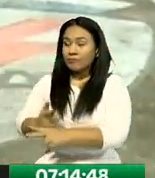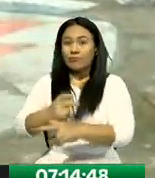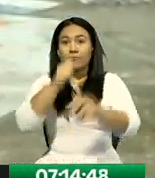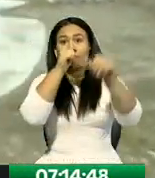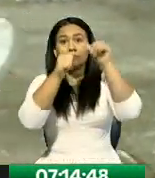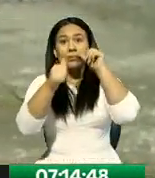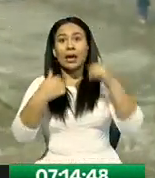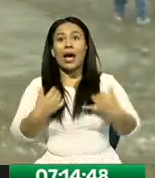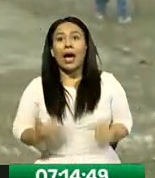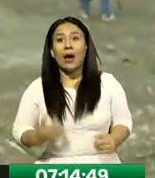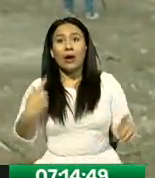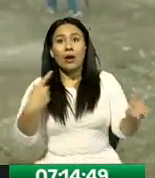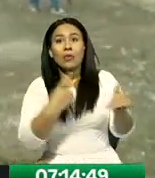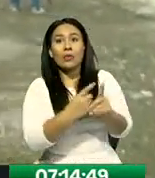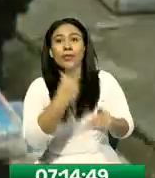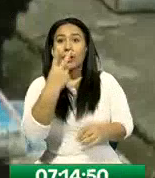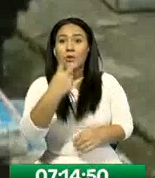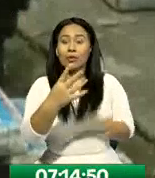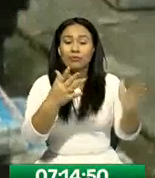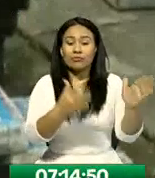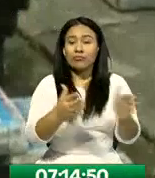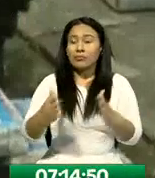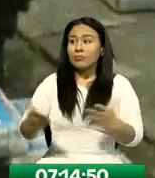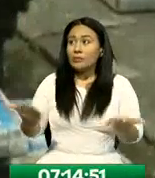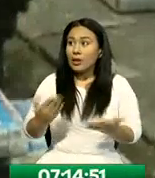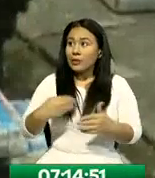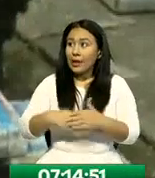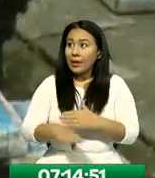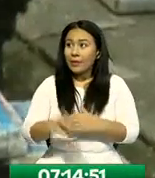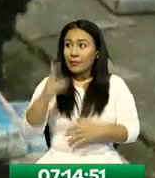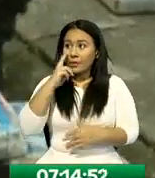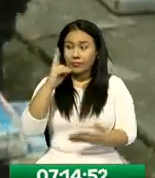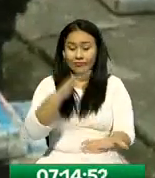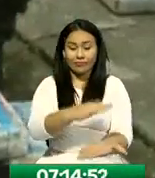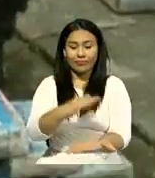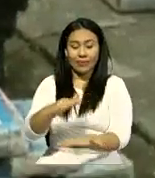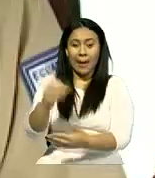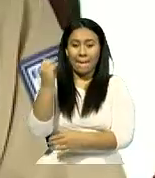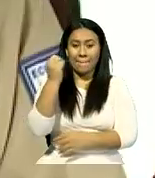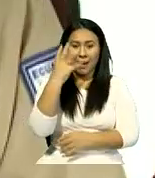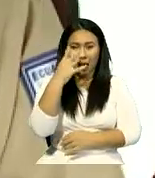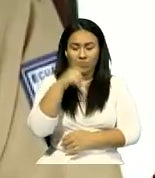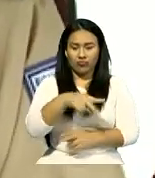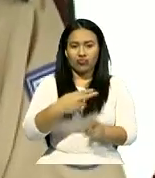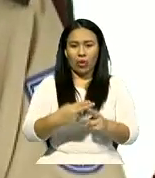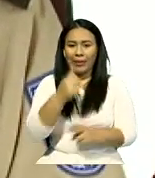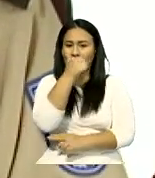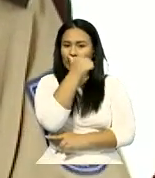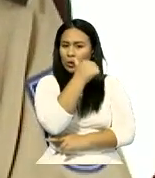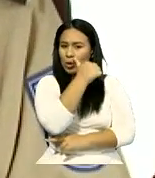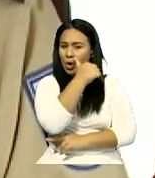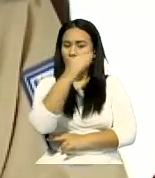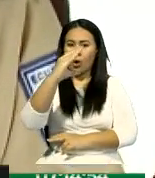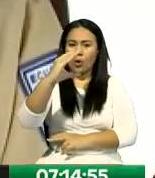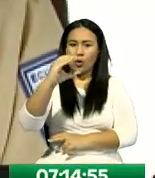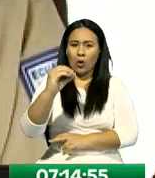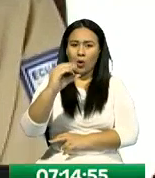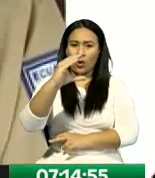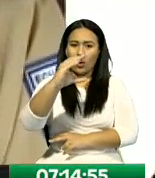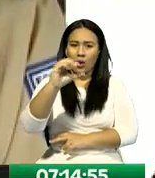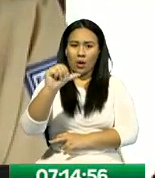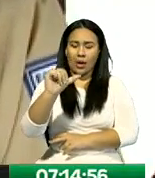detuvieron a 2 vehículos tipo cisterna, en cuyo interior se encontró camuflado clorhidrato de cocaína. Se procedió a la inspección, a los